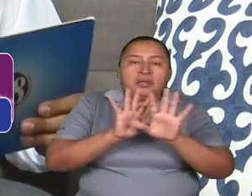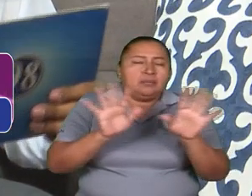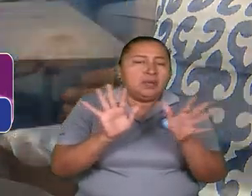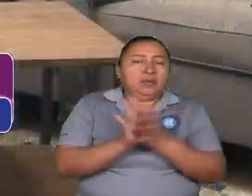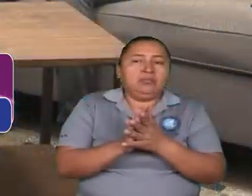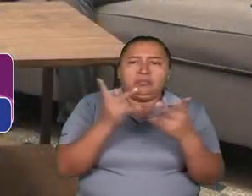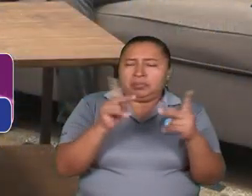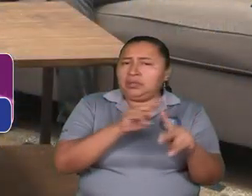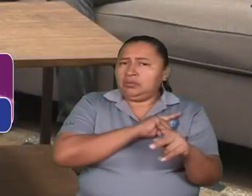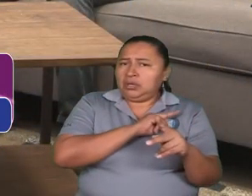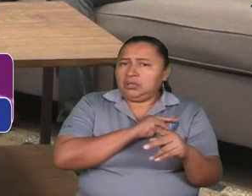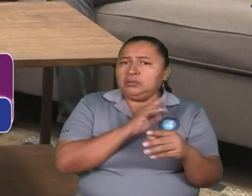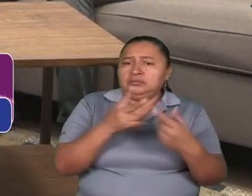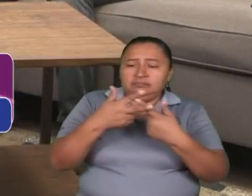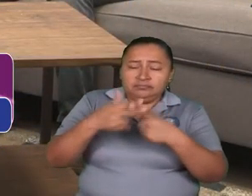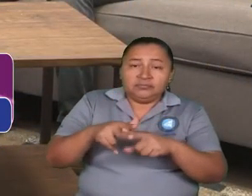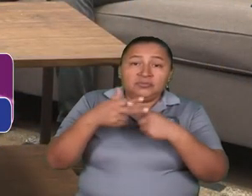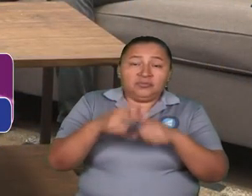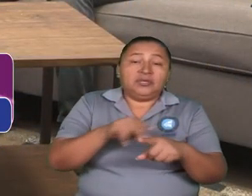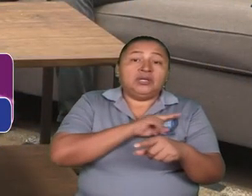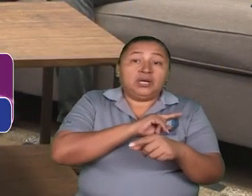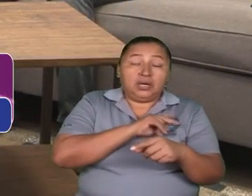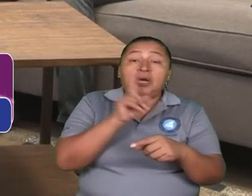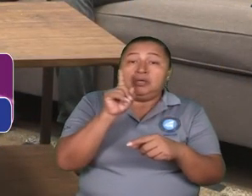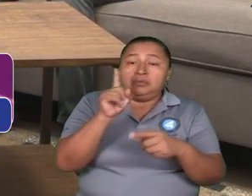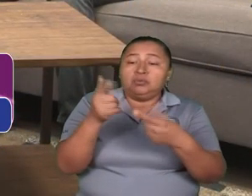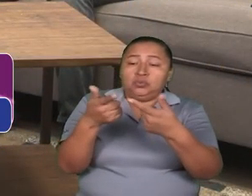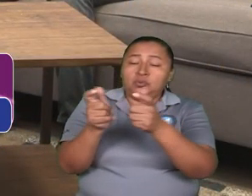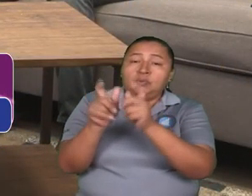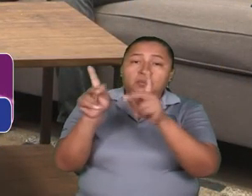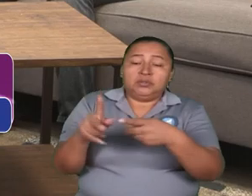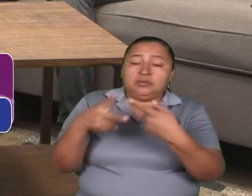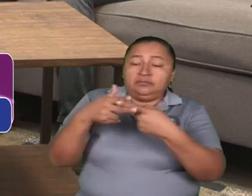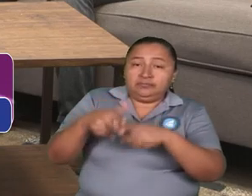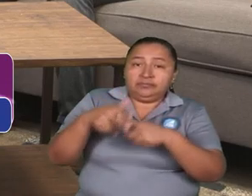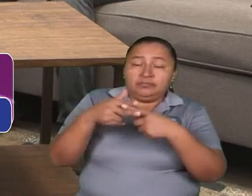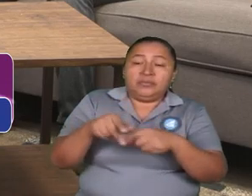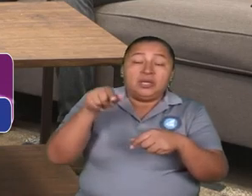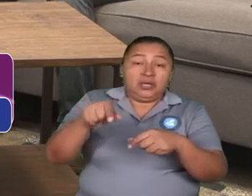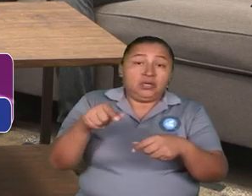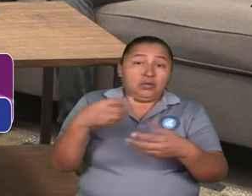típica. Sector ferretero también. Hay, está y le todo pregunto ahí esa particularidad y quisiera hacer un